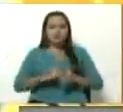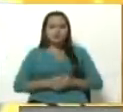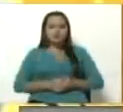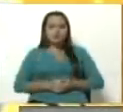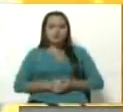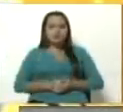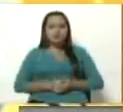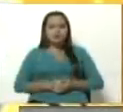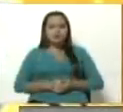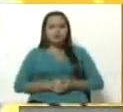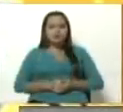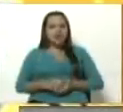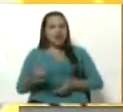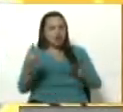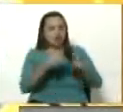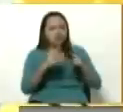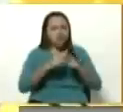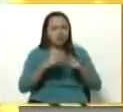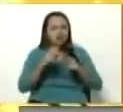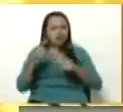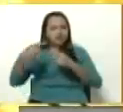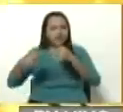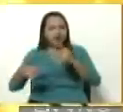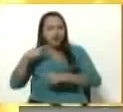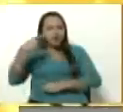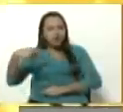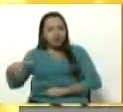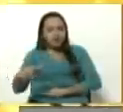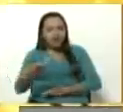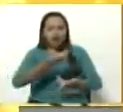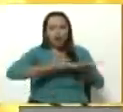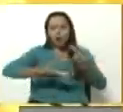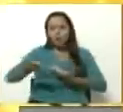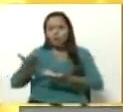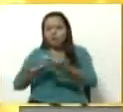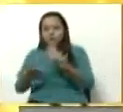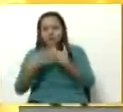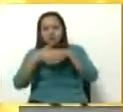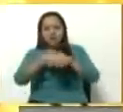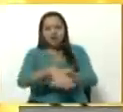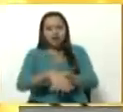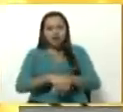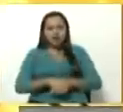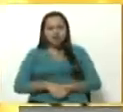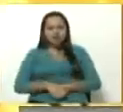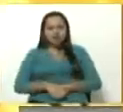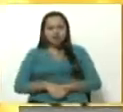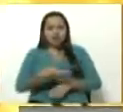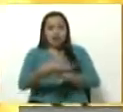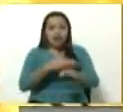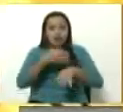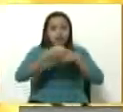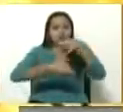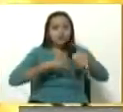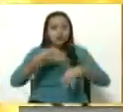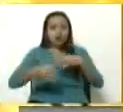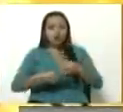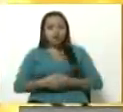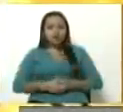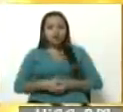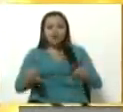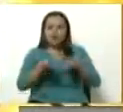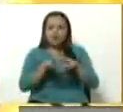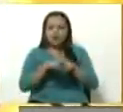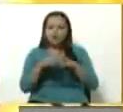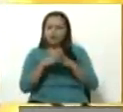allá de los elementos políticos, más allá de la convivencia integral, como así lo he venido manifestando,